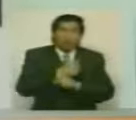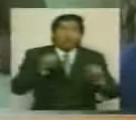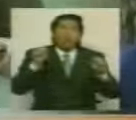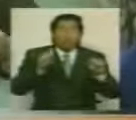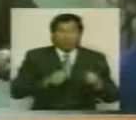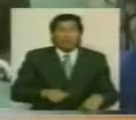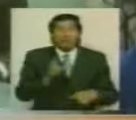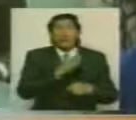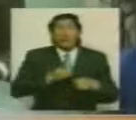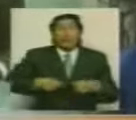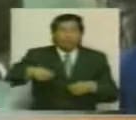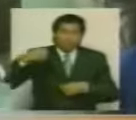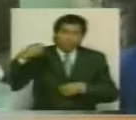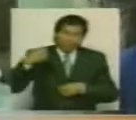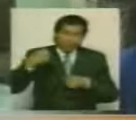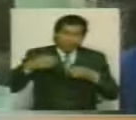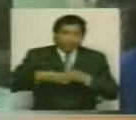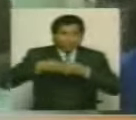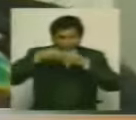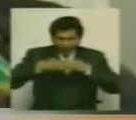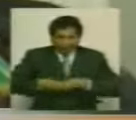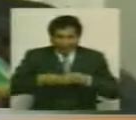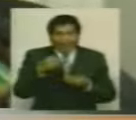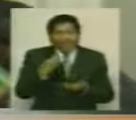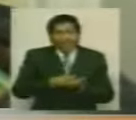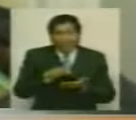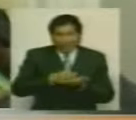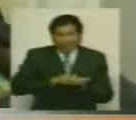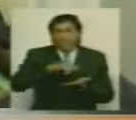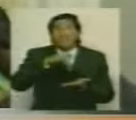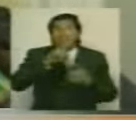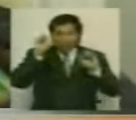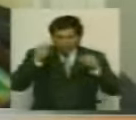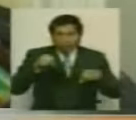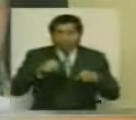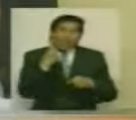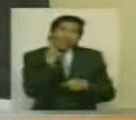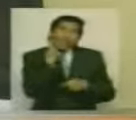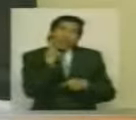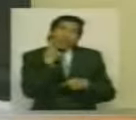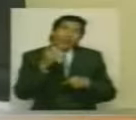¿no? El pacto fiscal podría aplicarse entonces recién el próximo año.